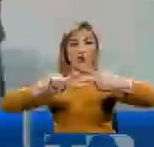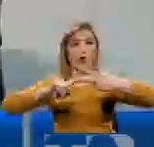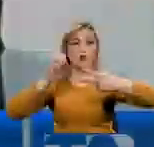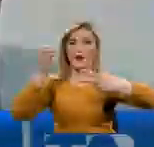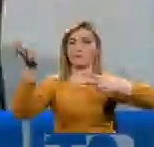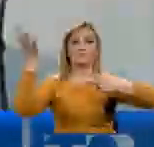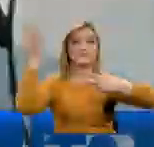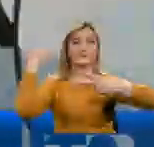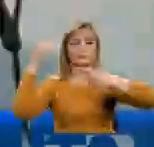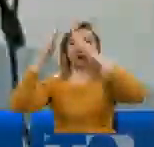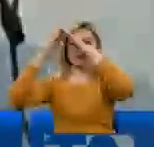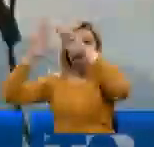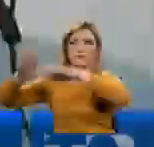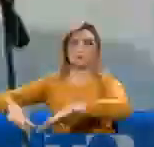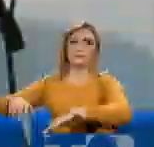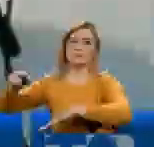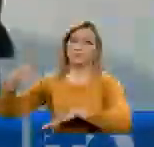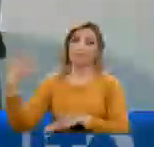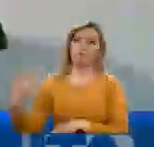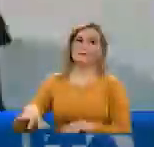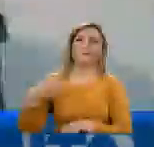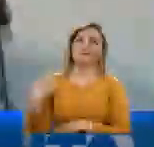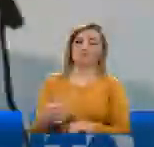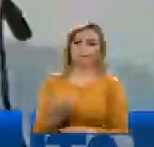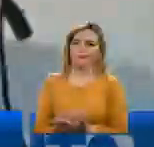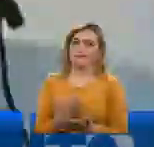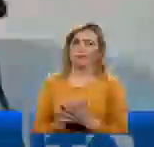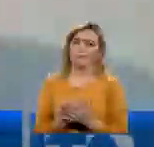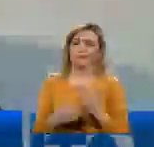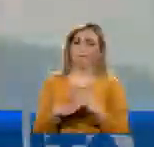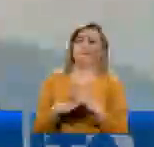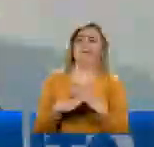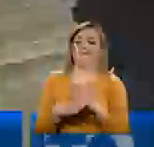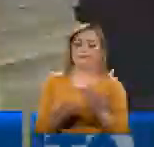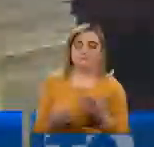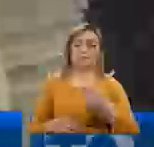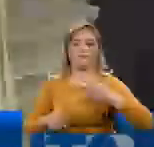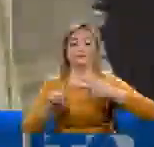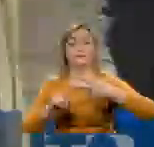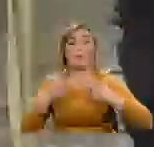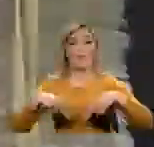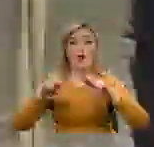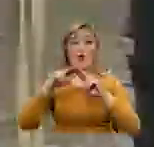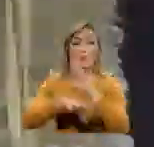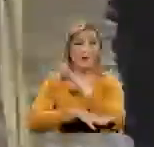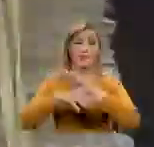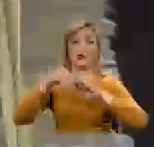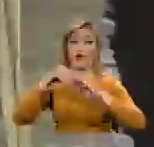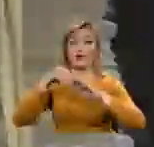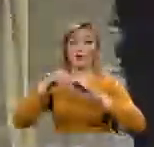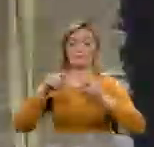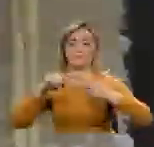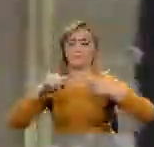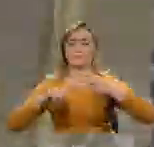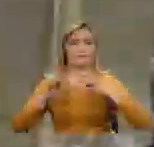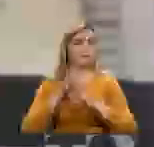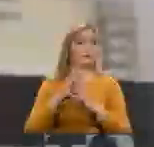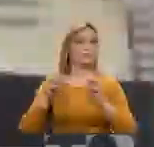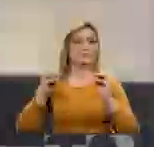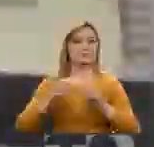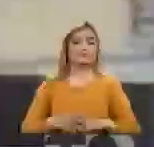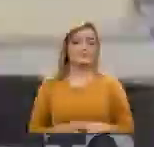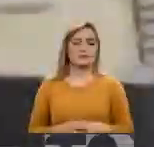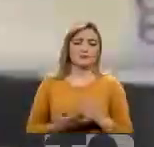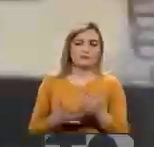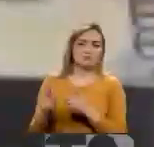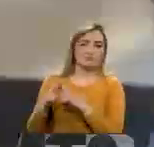atrás. El confinamiento inicial que congeló el país y lo segundo, el precio del petróleo. Mientras esperan los desembolsos del extranjero, también se